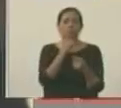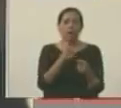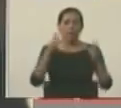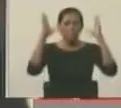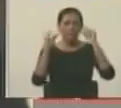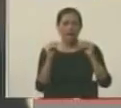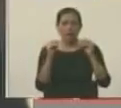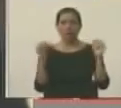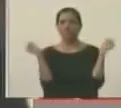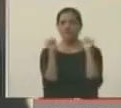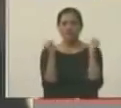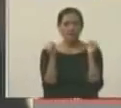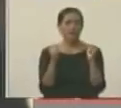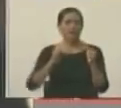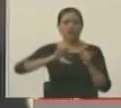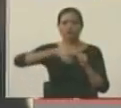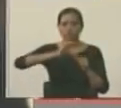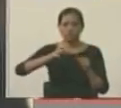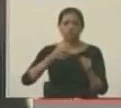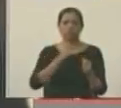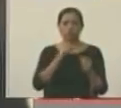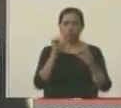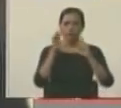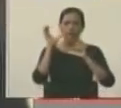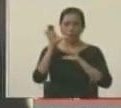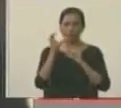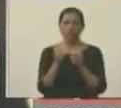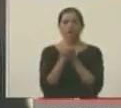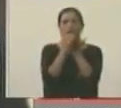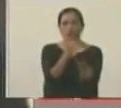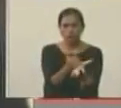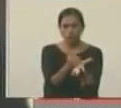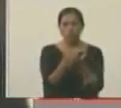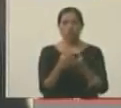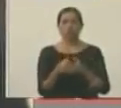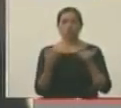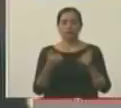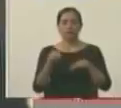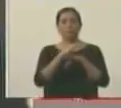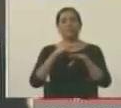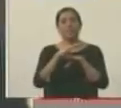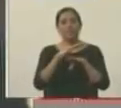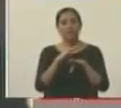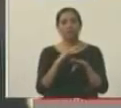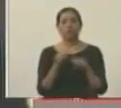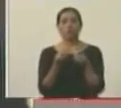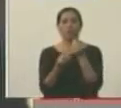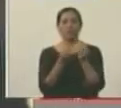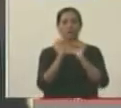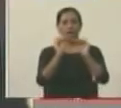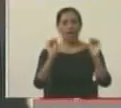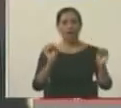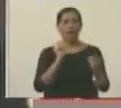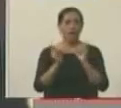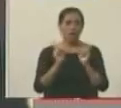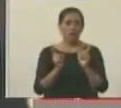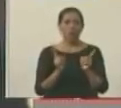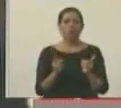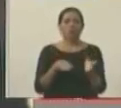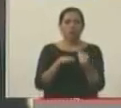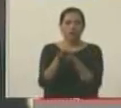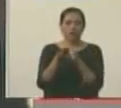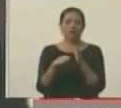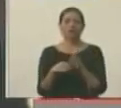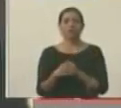De avanzar a través del carnet de la patria, ya el ministro Jorge Márquez va a hacer algunos anuncios para avanzar en la reposición